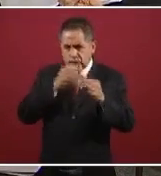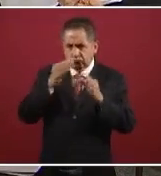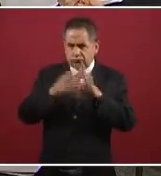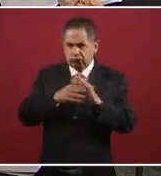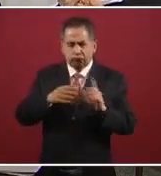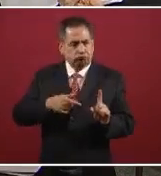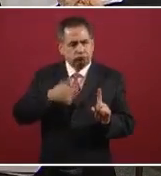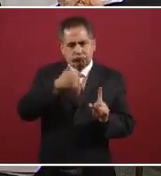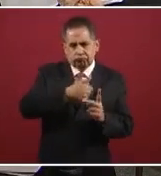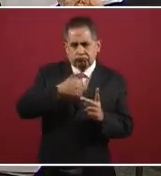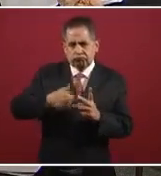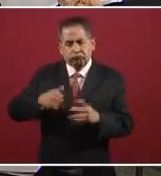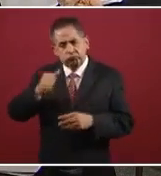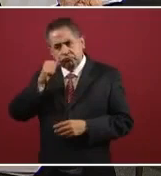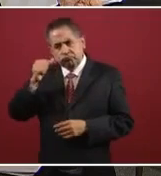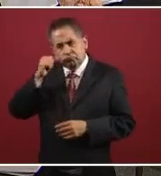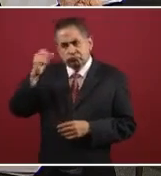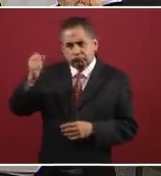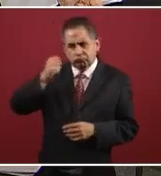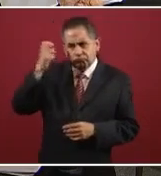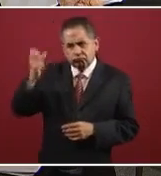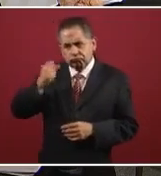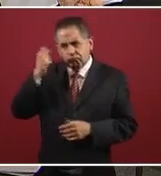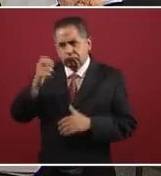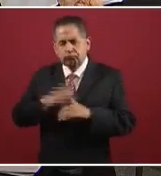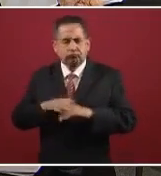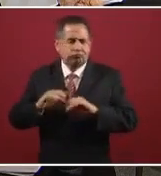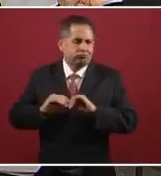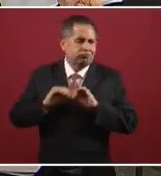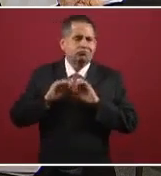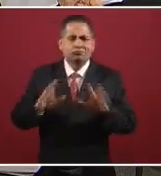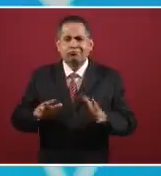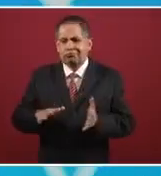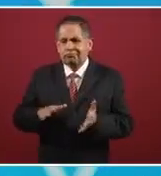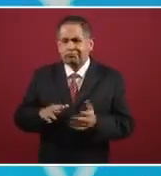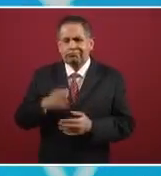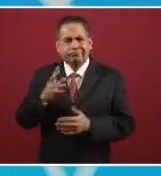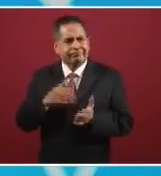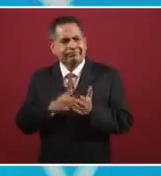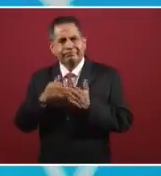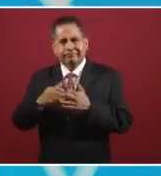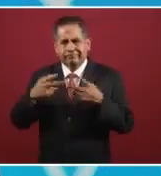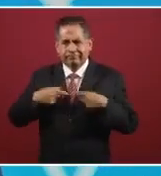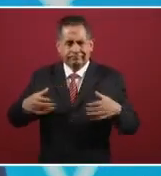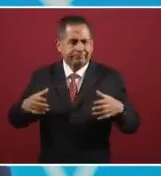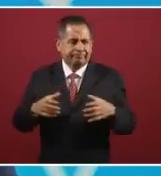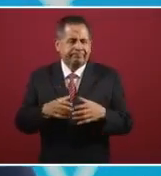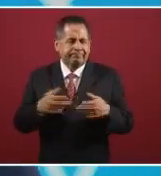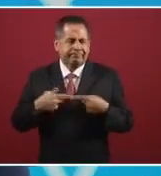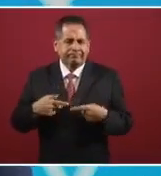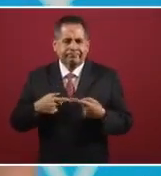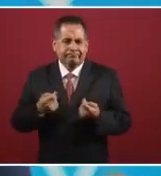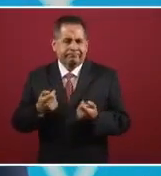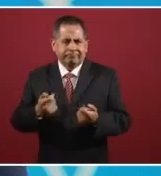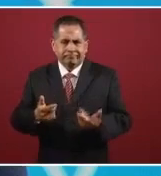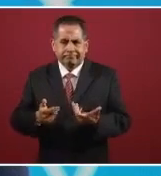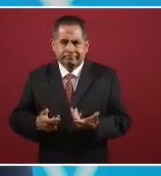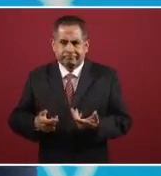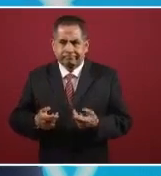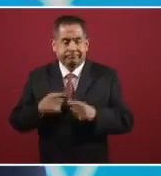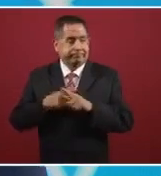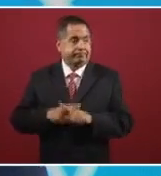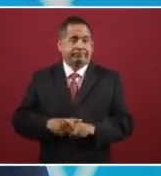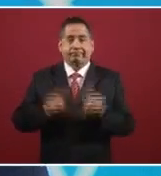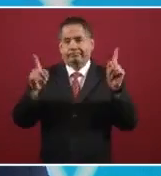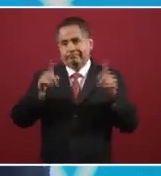exposiciones excelentes ayer, claro, somos 3 millones de habitantes. En ese sentido, la dimensión de la tarea que